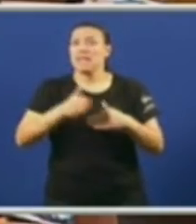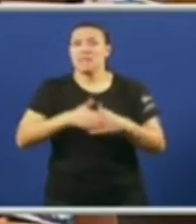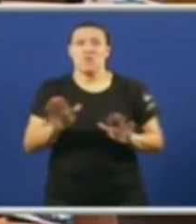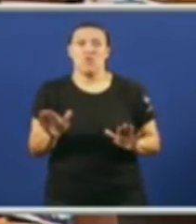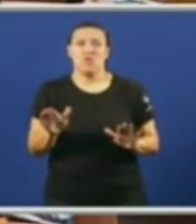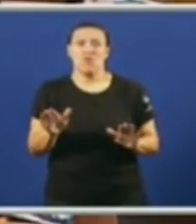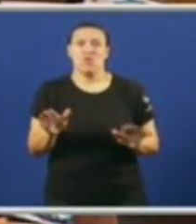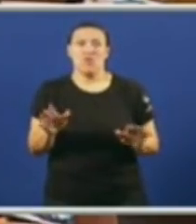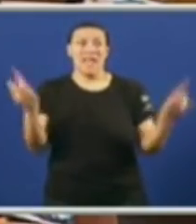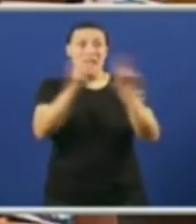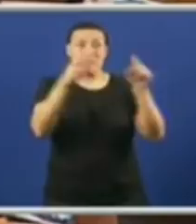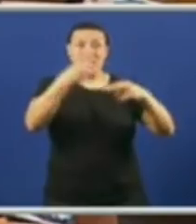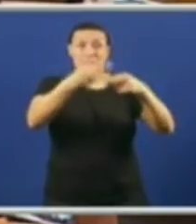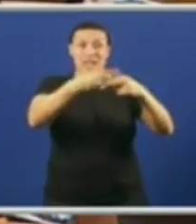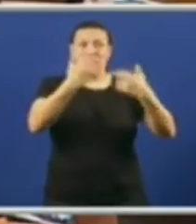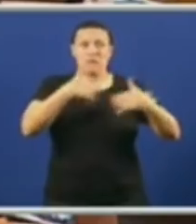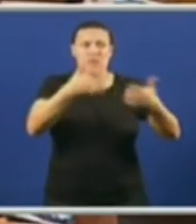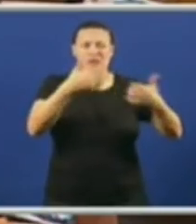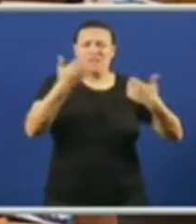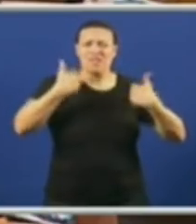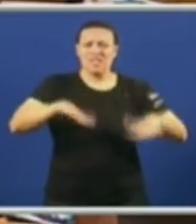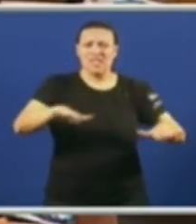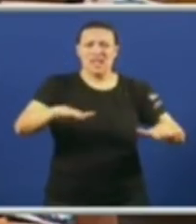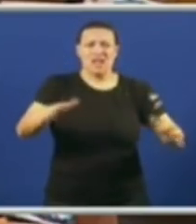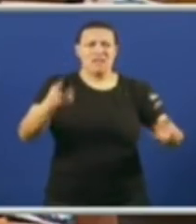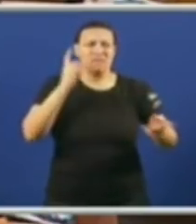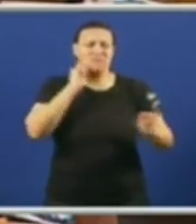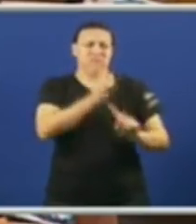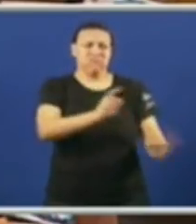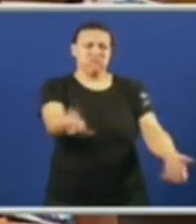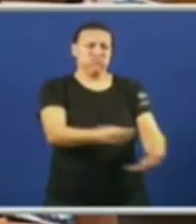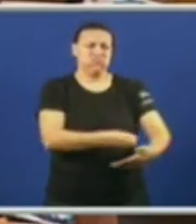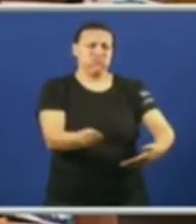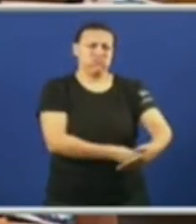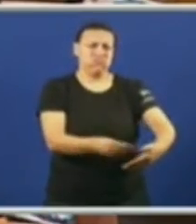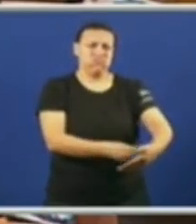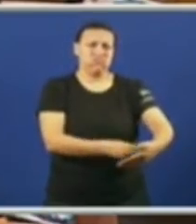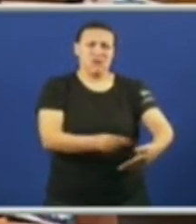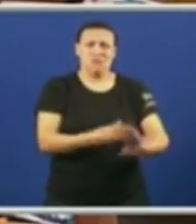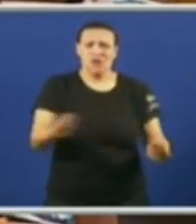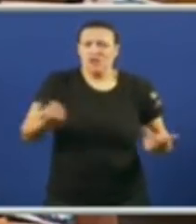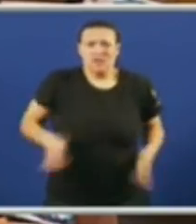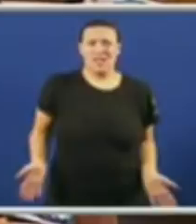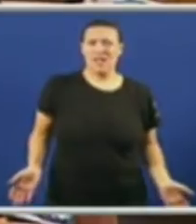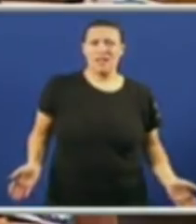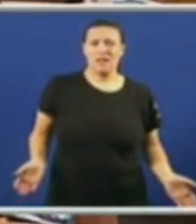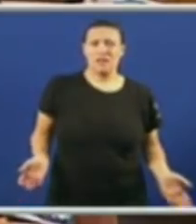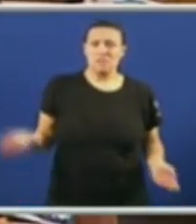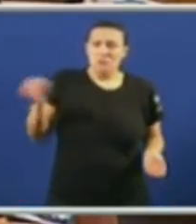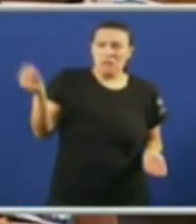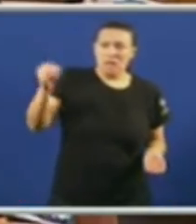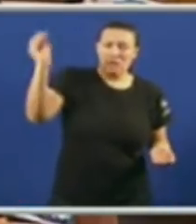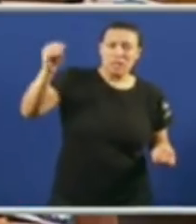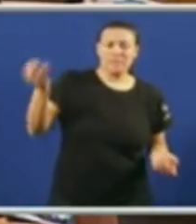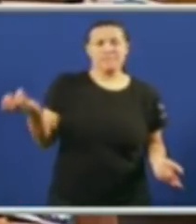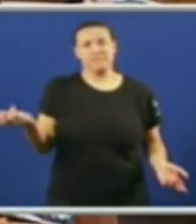que ten uns beneficios absolutamente escandalosos. E mire, vostede sigue sin decirnos algo que é